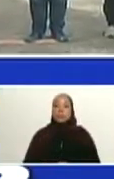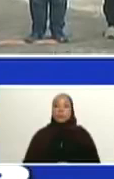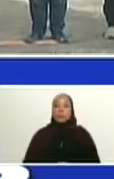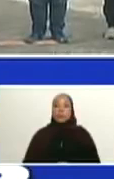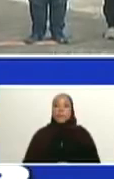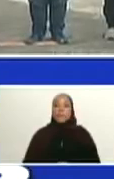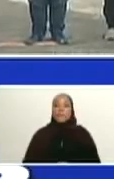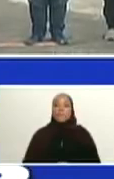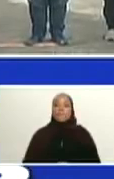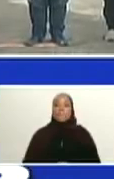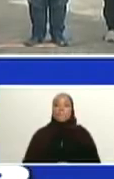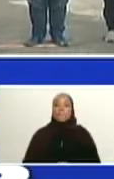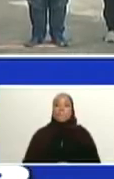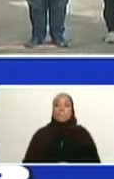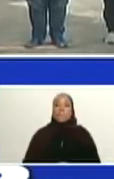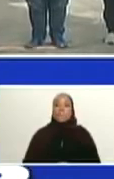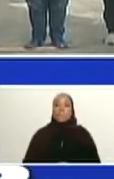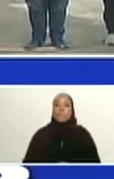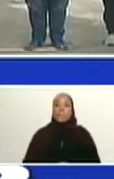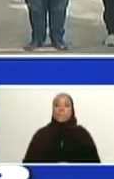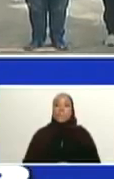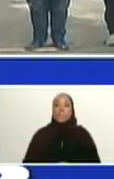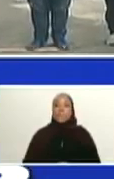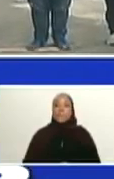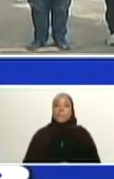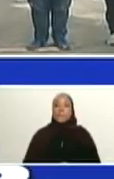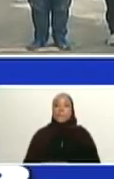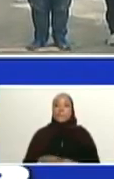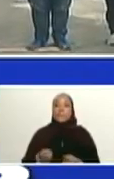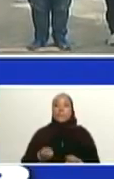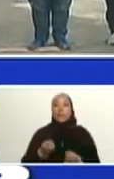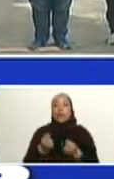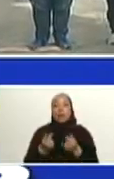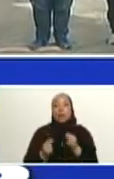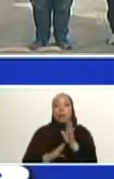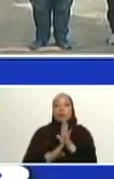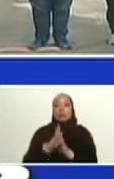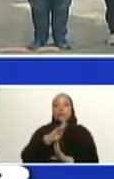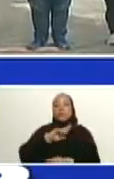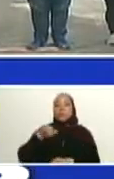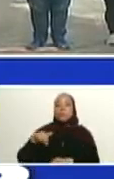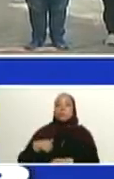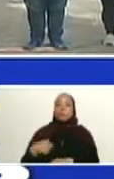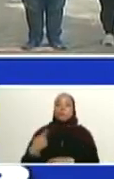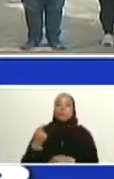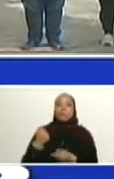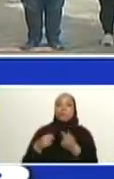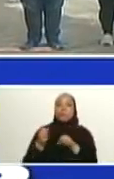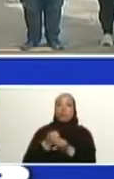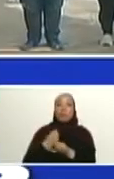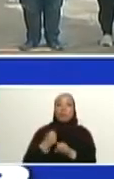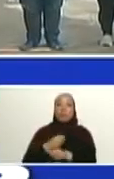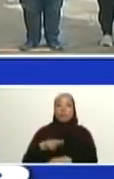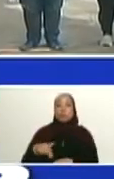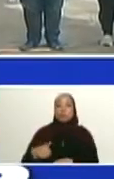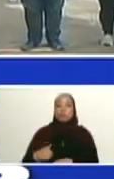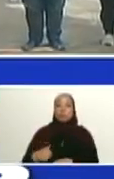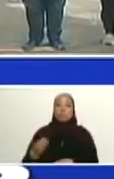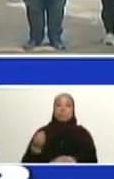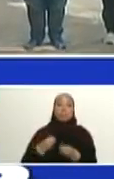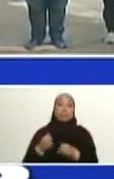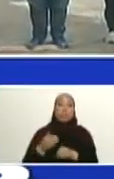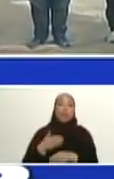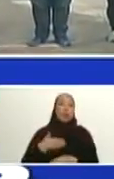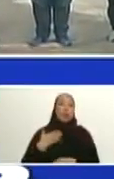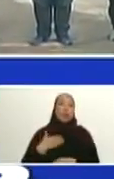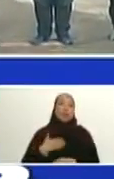la unión nacional. La economía, primer consenso, trabajo, trabajo y más trabajo.